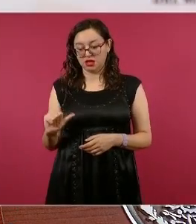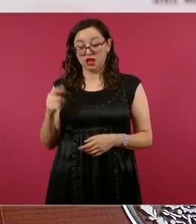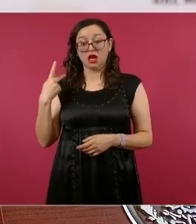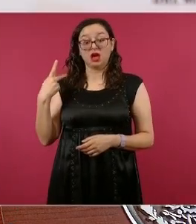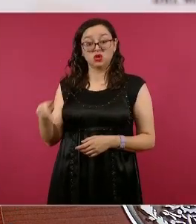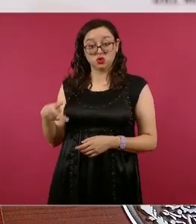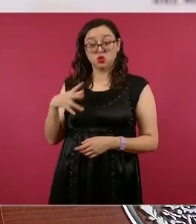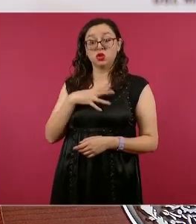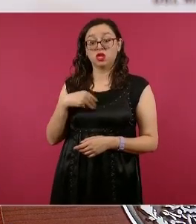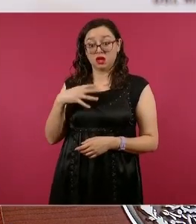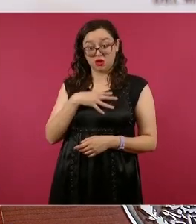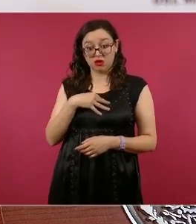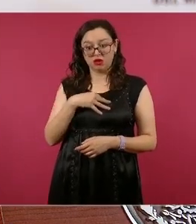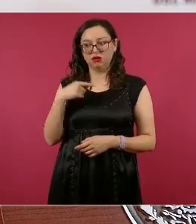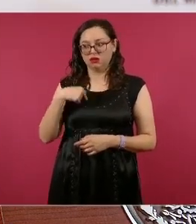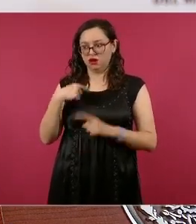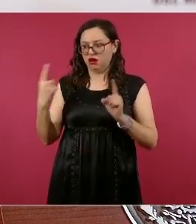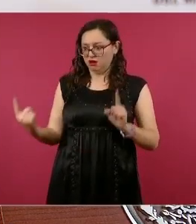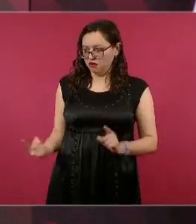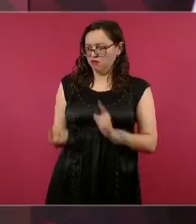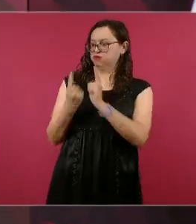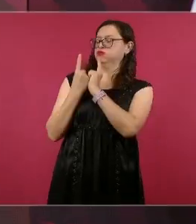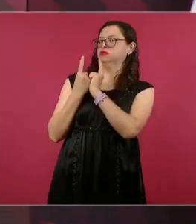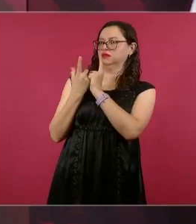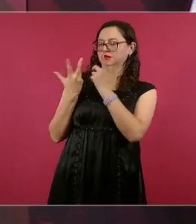de Sinaloa, al